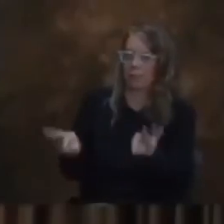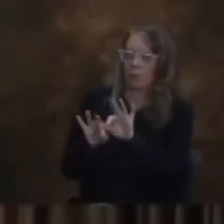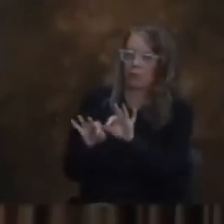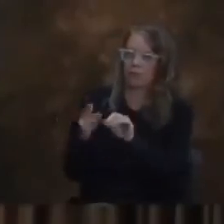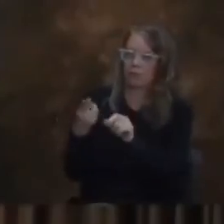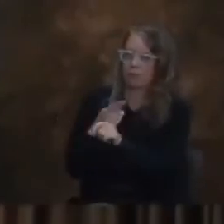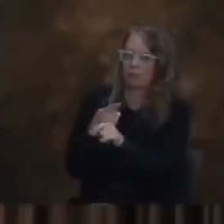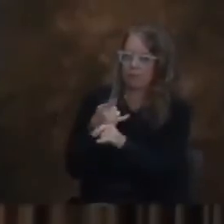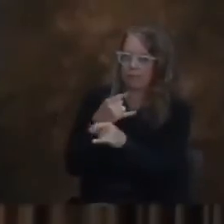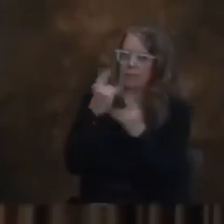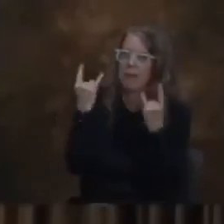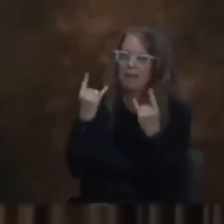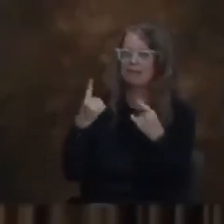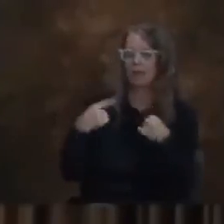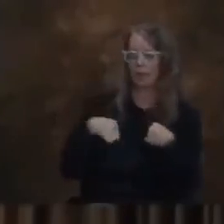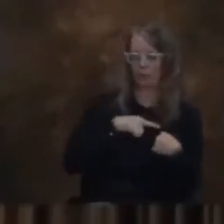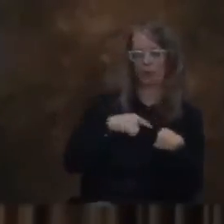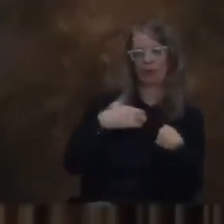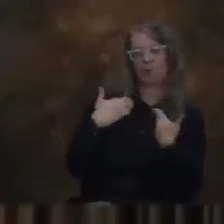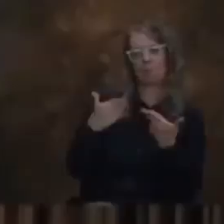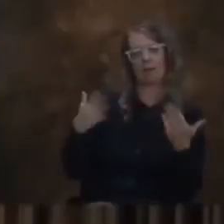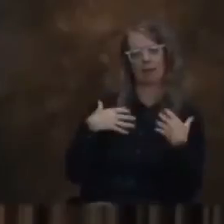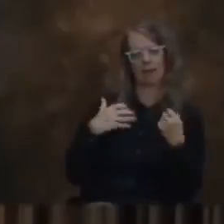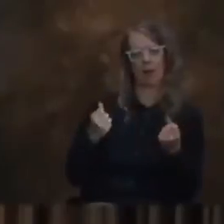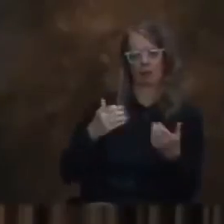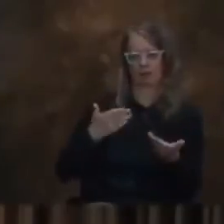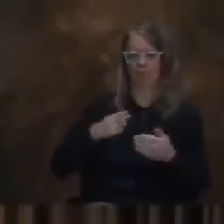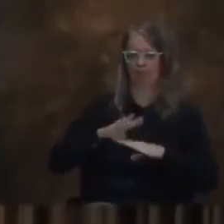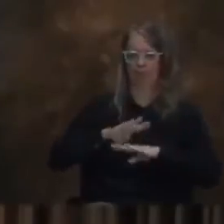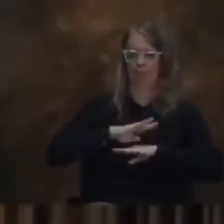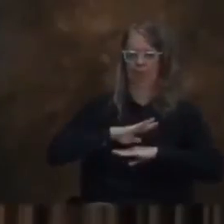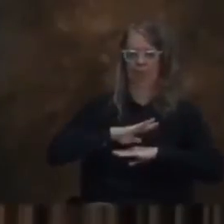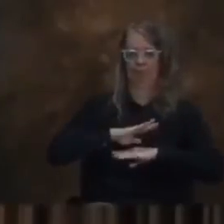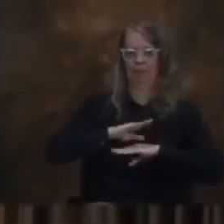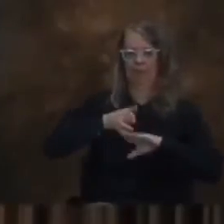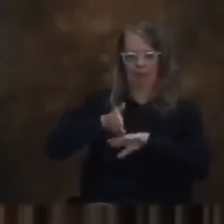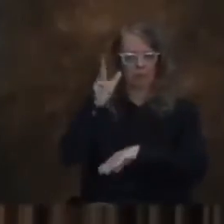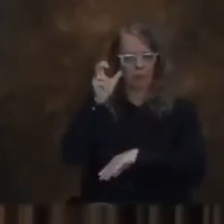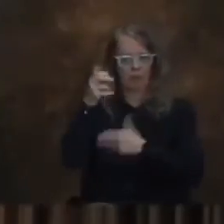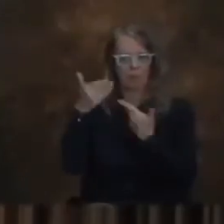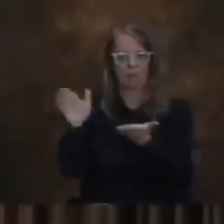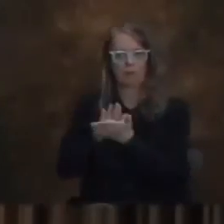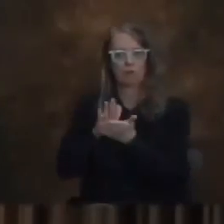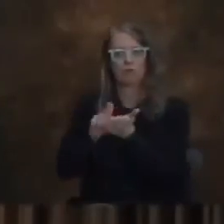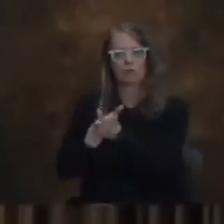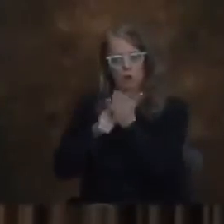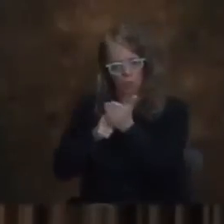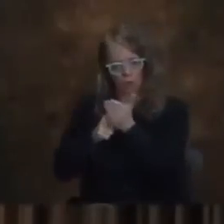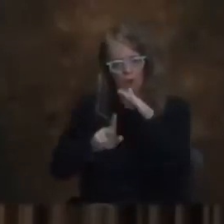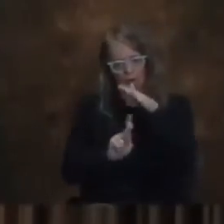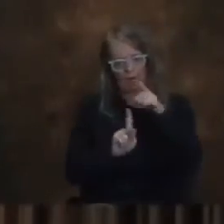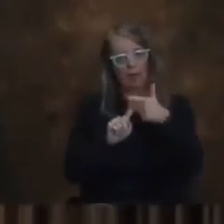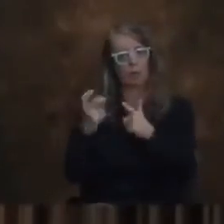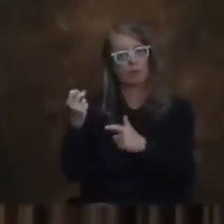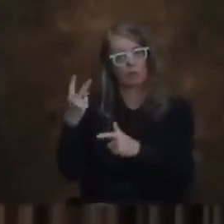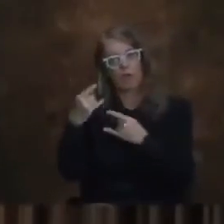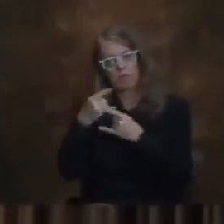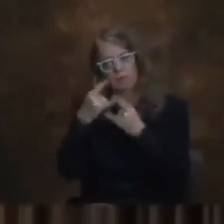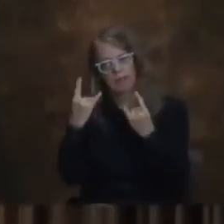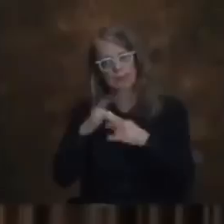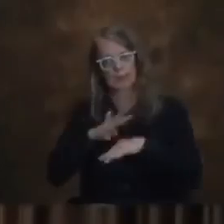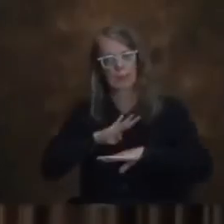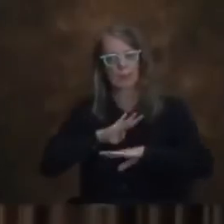estaban muy felices cuando las escuelas públicas decidieron usar la máscara la mascarilla universal